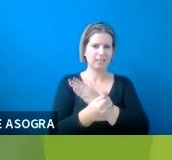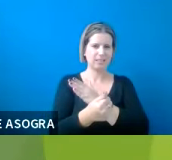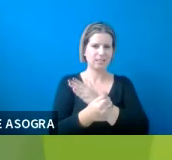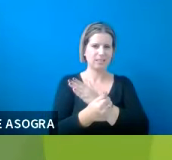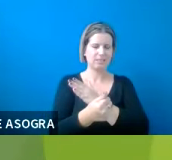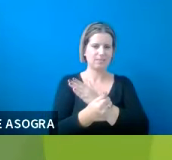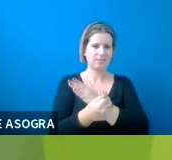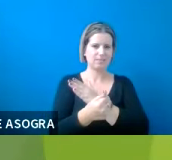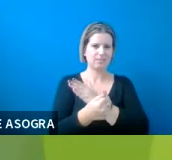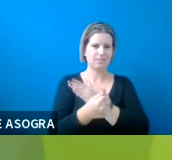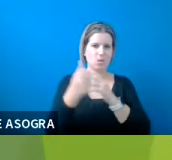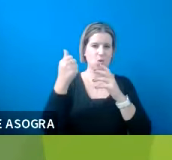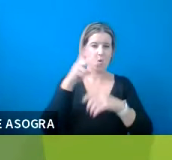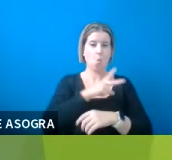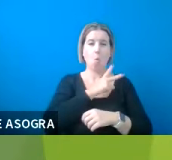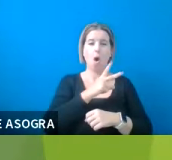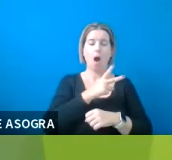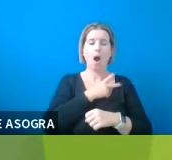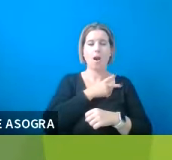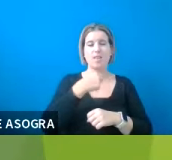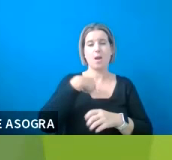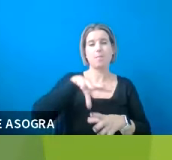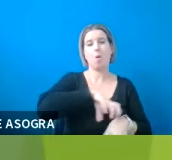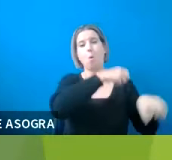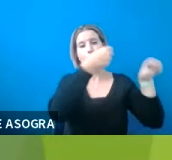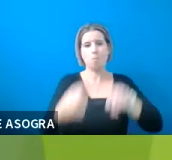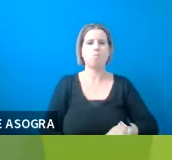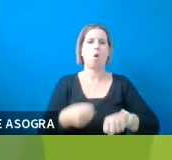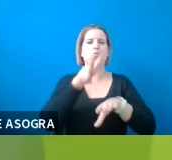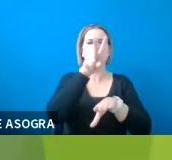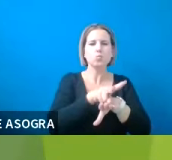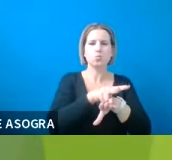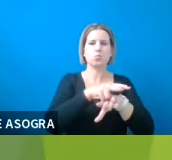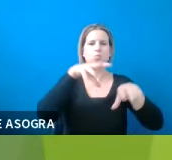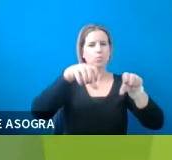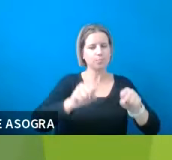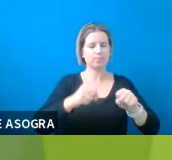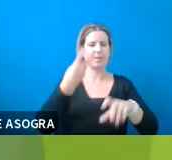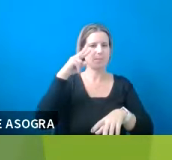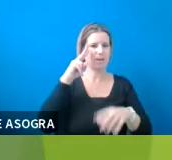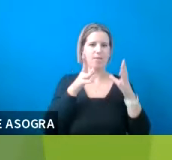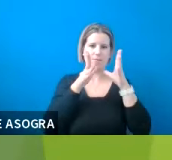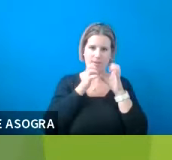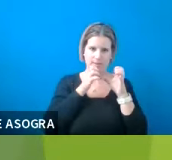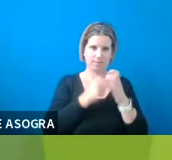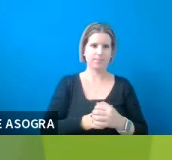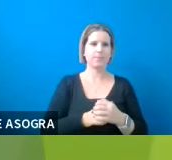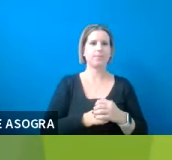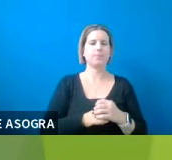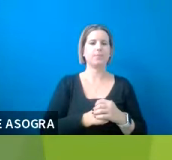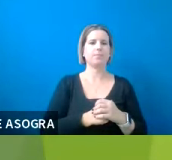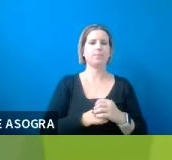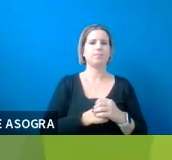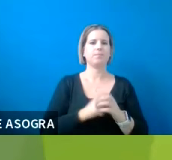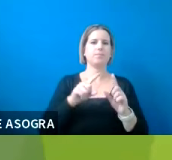guardias en el suelo. O sea, he tenido muy mala experiencia en el hospital. Y